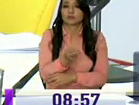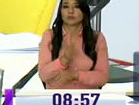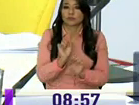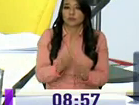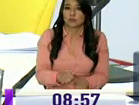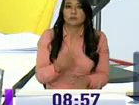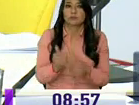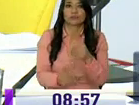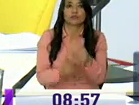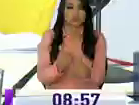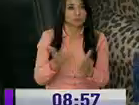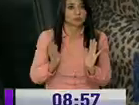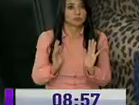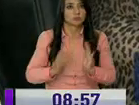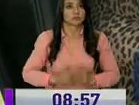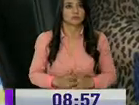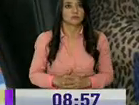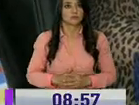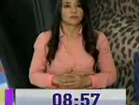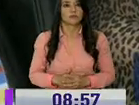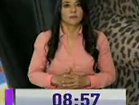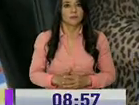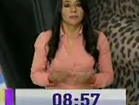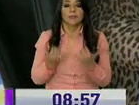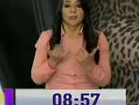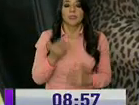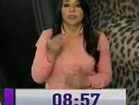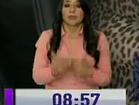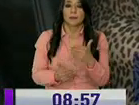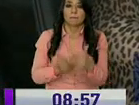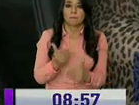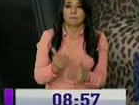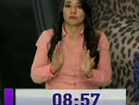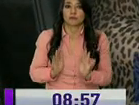en la que estos dos jueces se encuentran. Estamos en un proceso de un